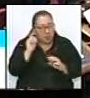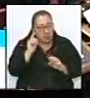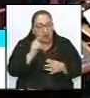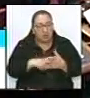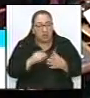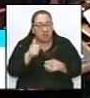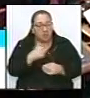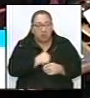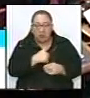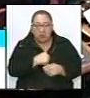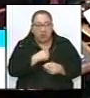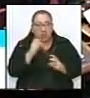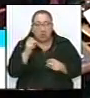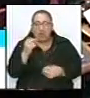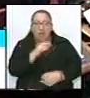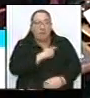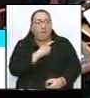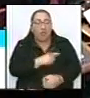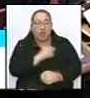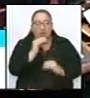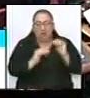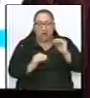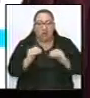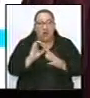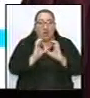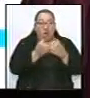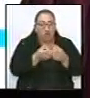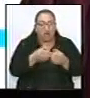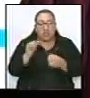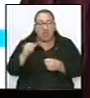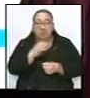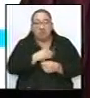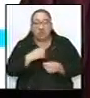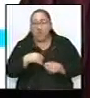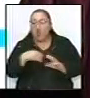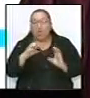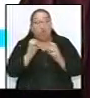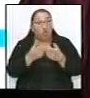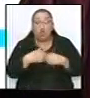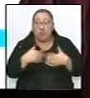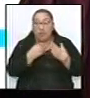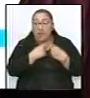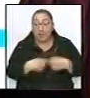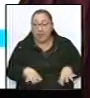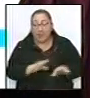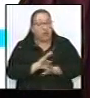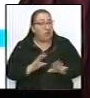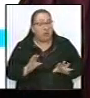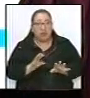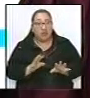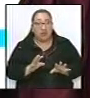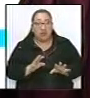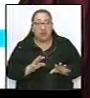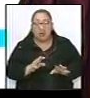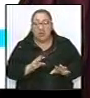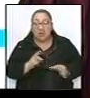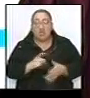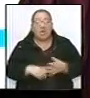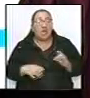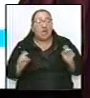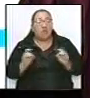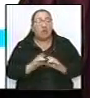el propio equilibrio de poderes y en el cual el Congreso no puede perder esta capacidad de que